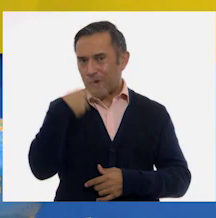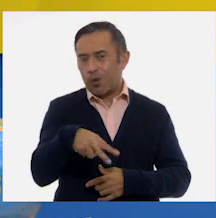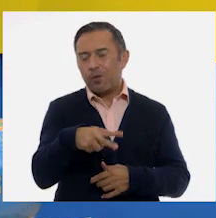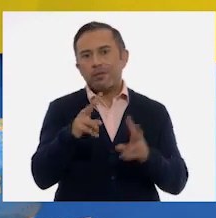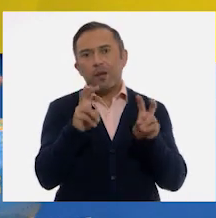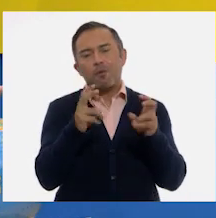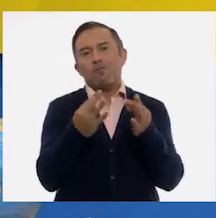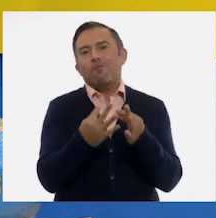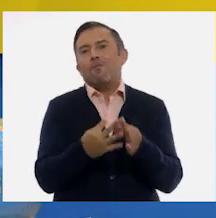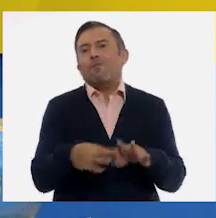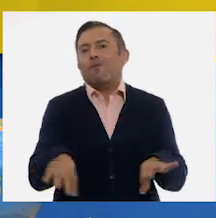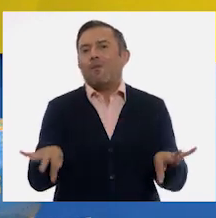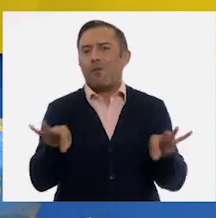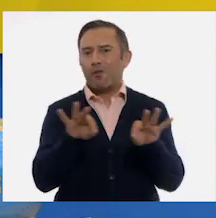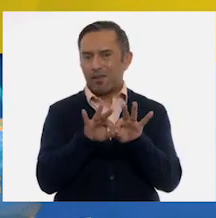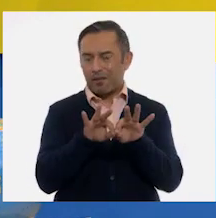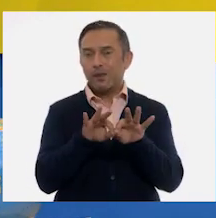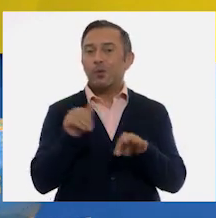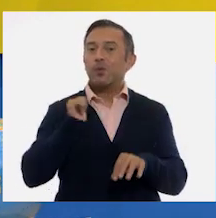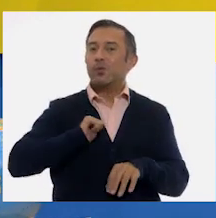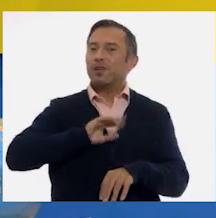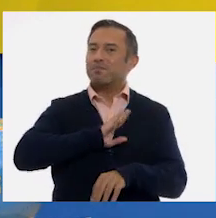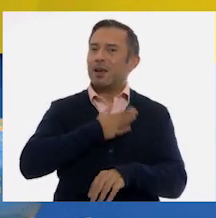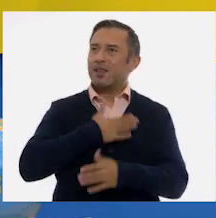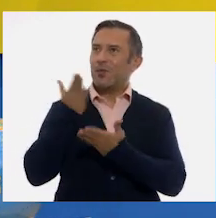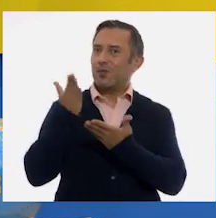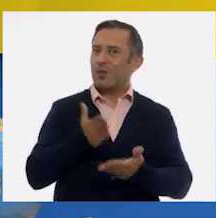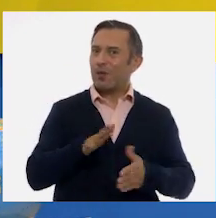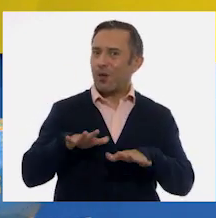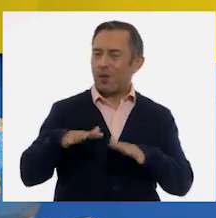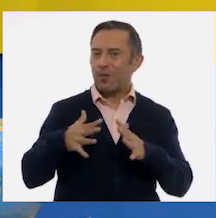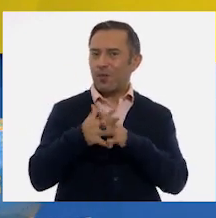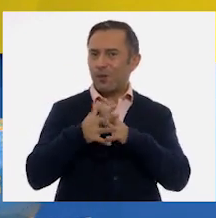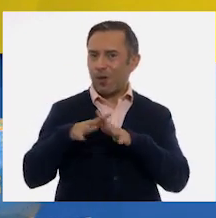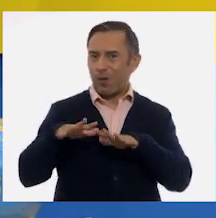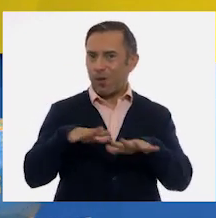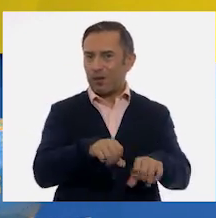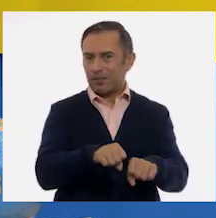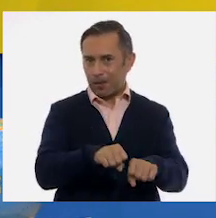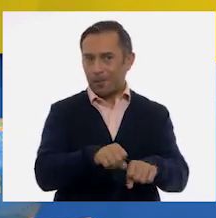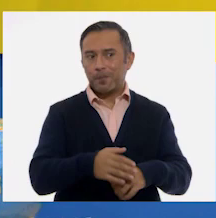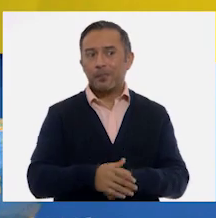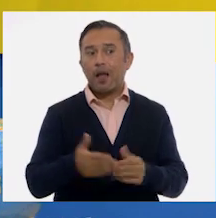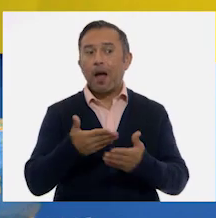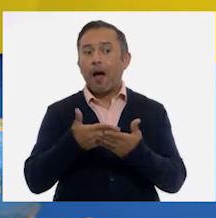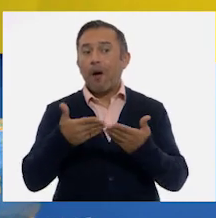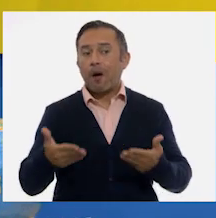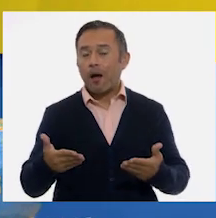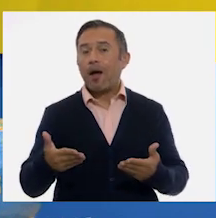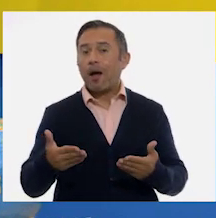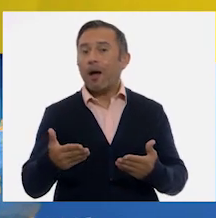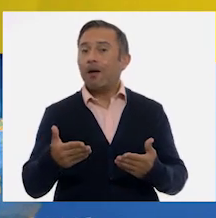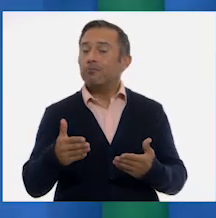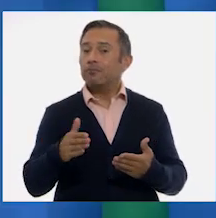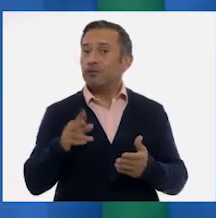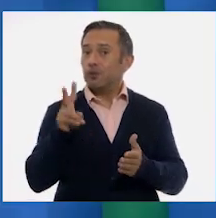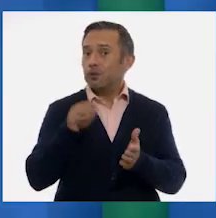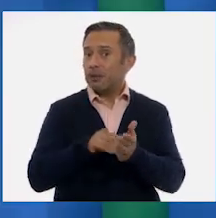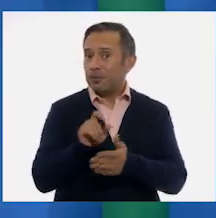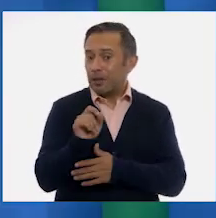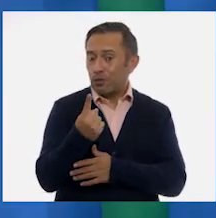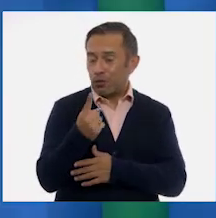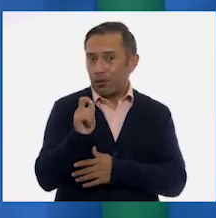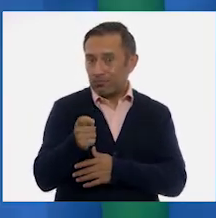conquista. Y más este año 2021, que se conmemoran los 500 años de ese suceso. Así